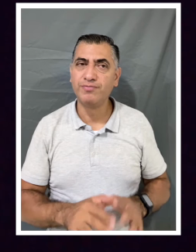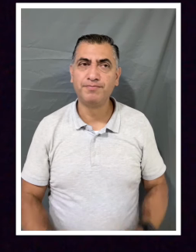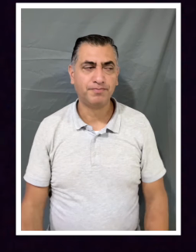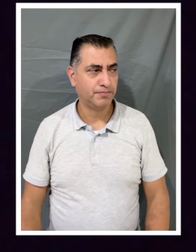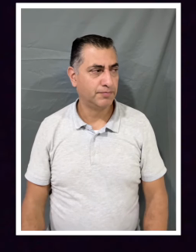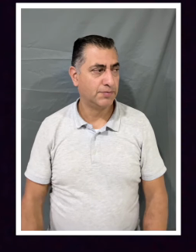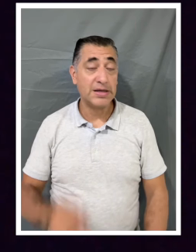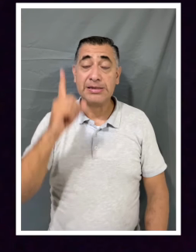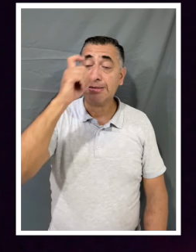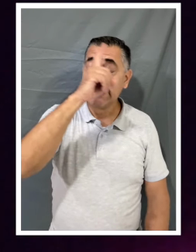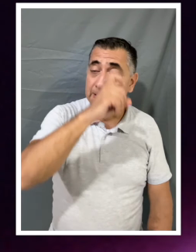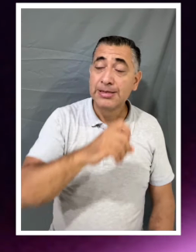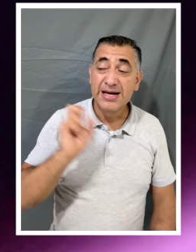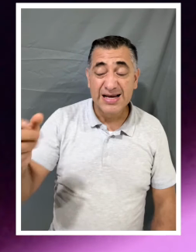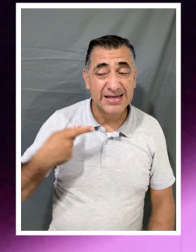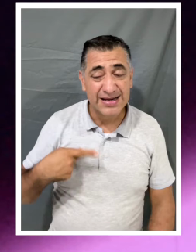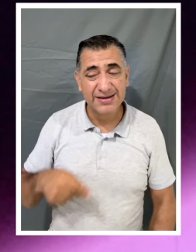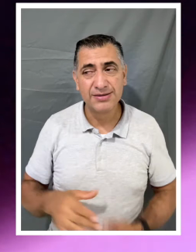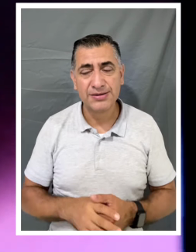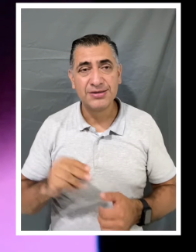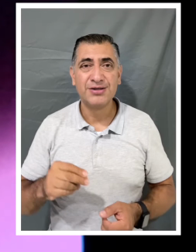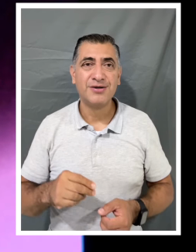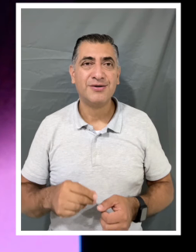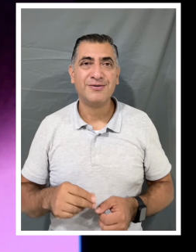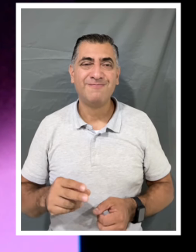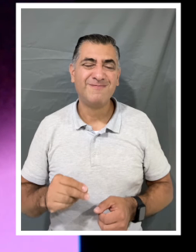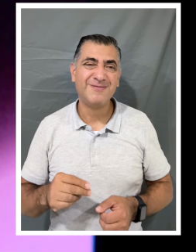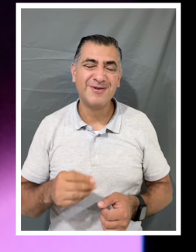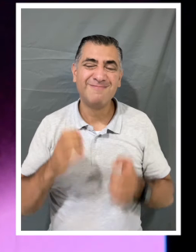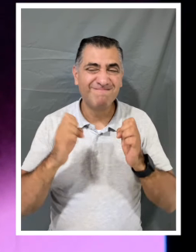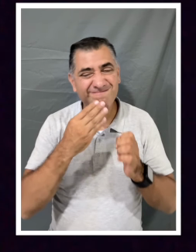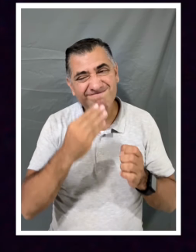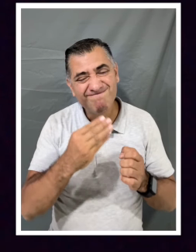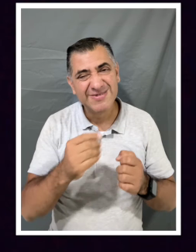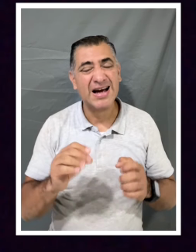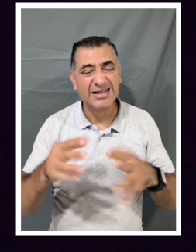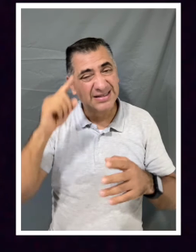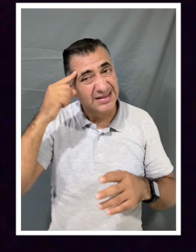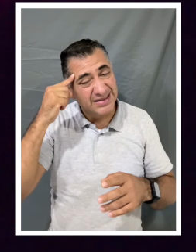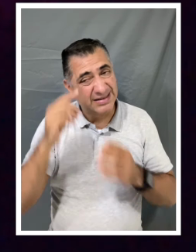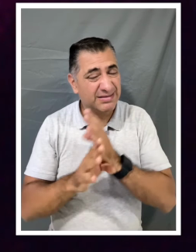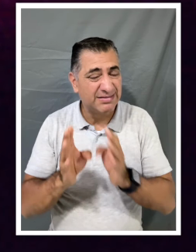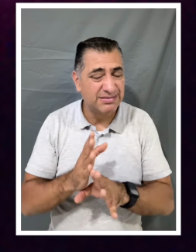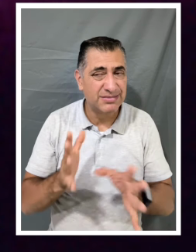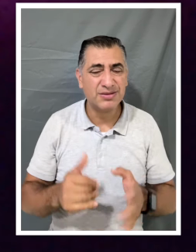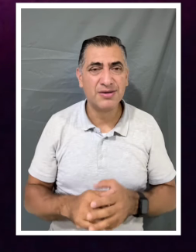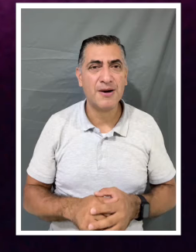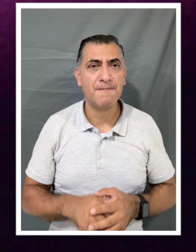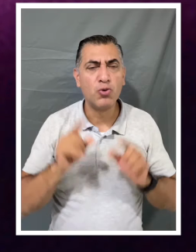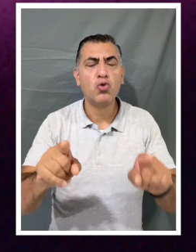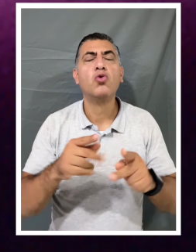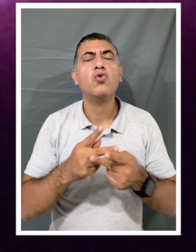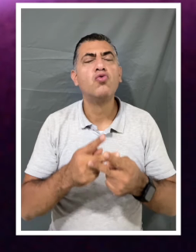tolerante le va a costar trabajo sí a esa persona que no te cae muy bien esa persona que te hace estresar por algunas cosas le va a costar trabajo que dejes de